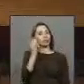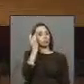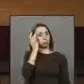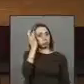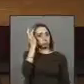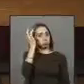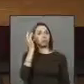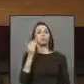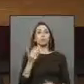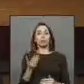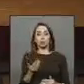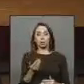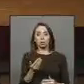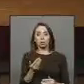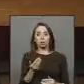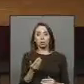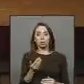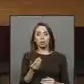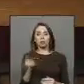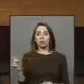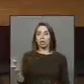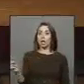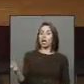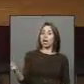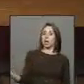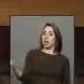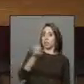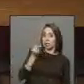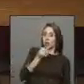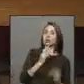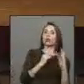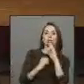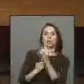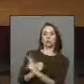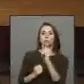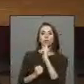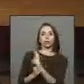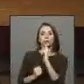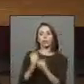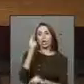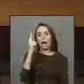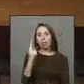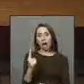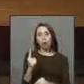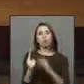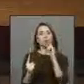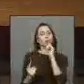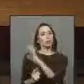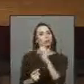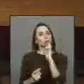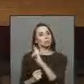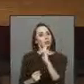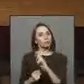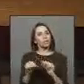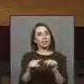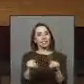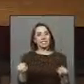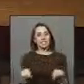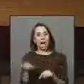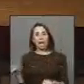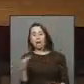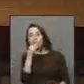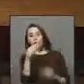sapiencia, la sutileza de descartar cada una de las afirmaciones que se hicieron. Cada una. Incluso más, las que se reiteran en esta sala